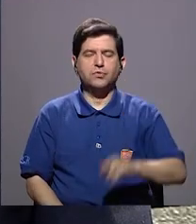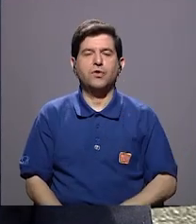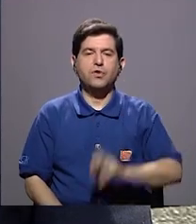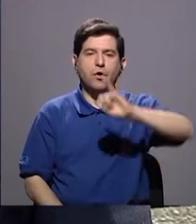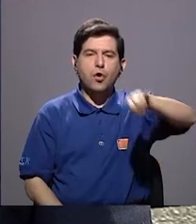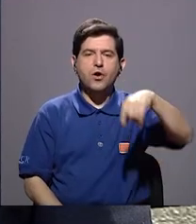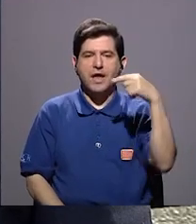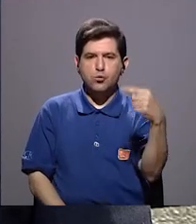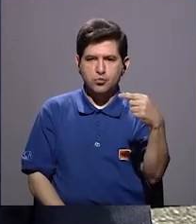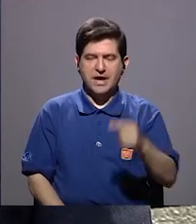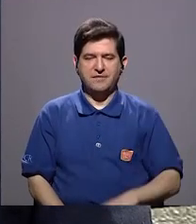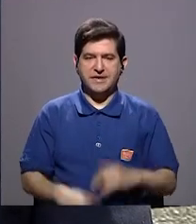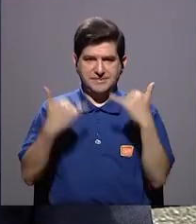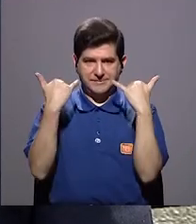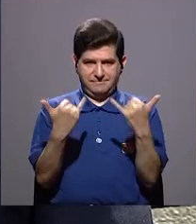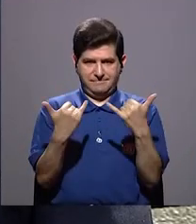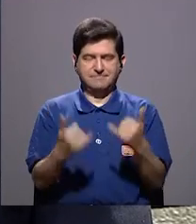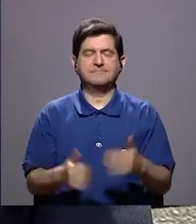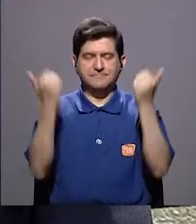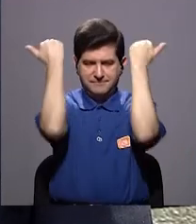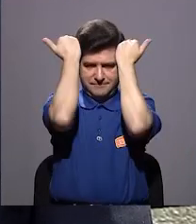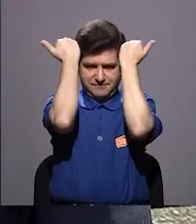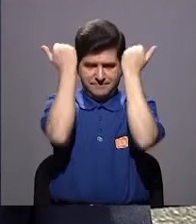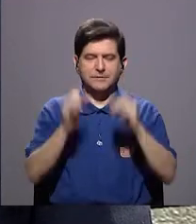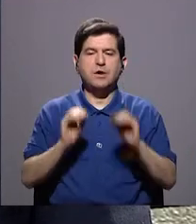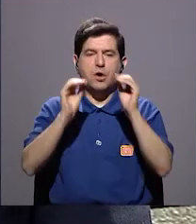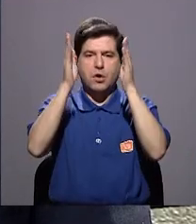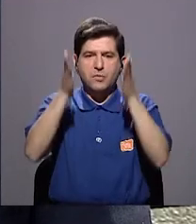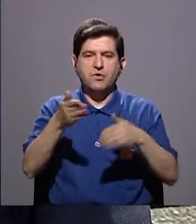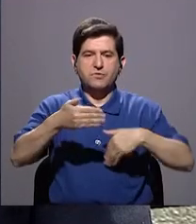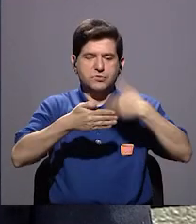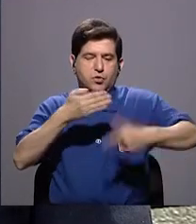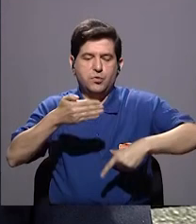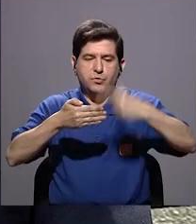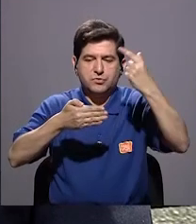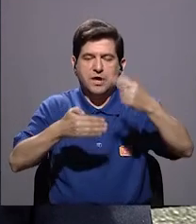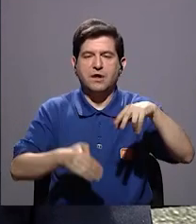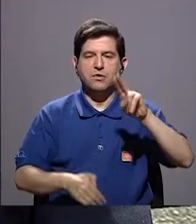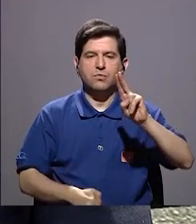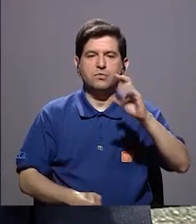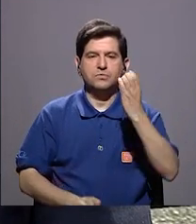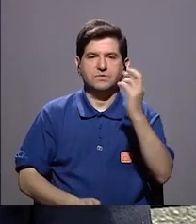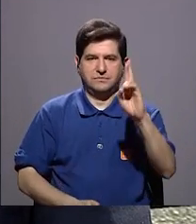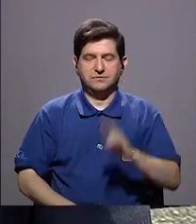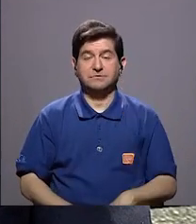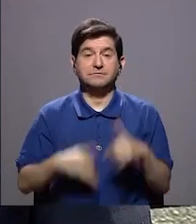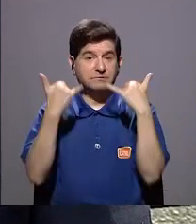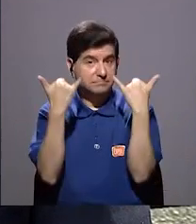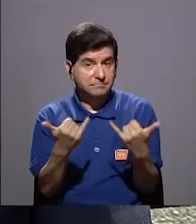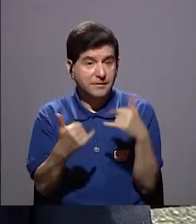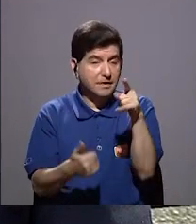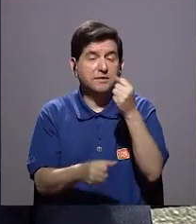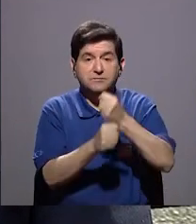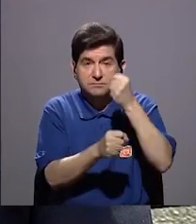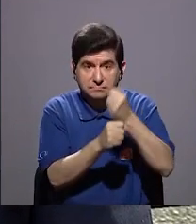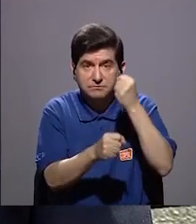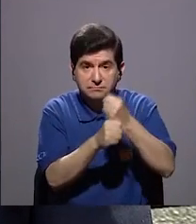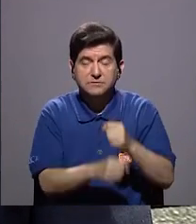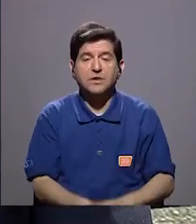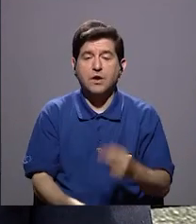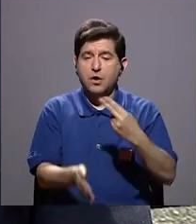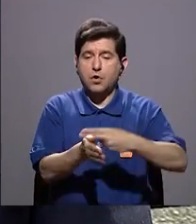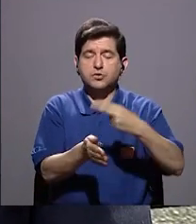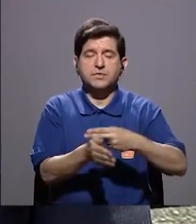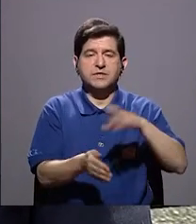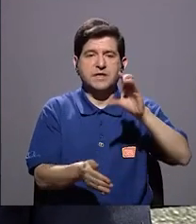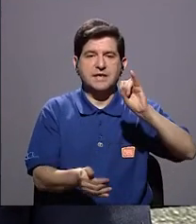doctor Jorge Gutiérrez, quien es actualmente psiquiatra, profesor de posgrado de la Universidad de Costa Rica y actualmente labora en